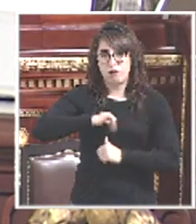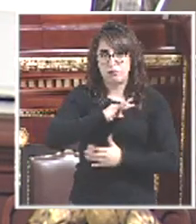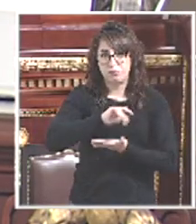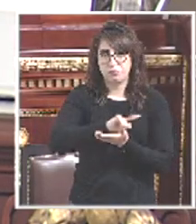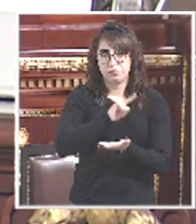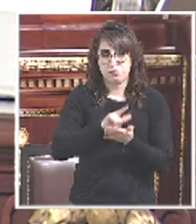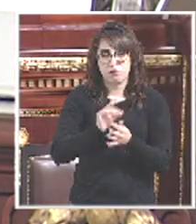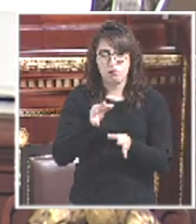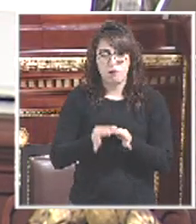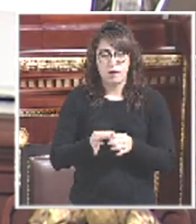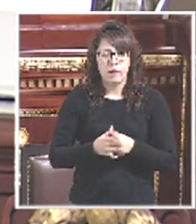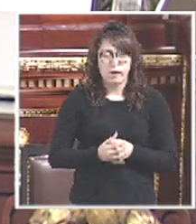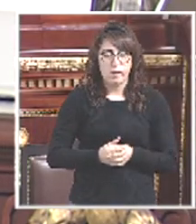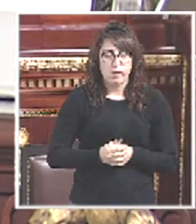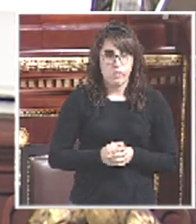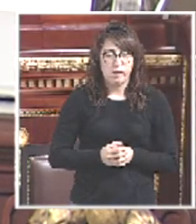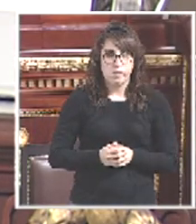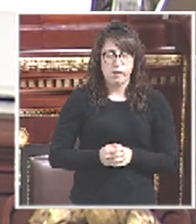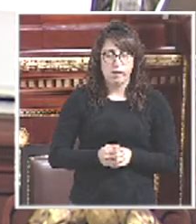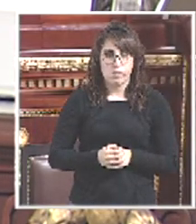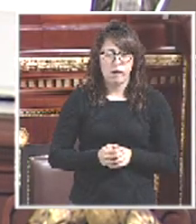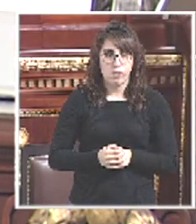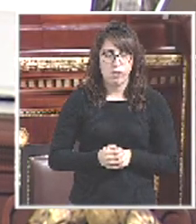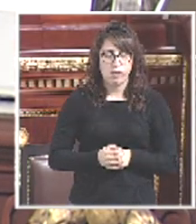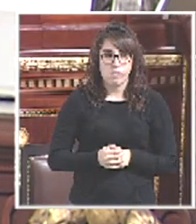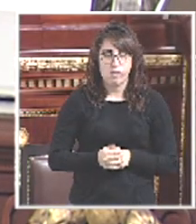efectos legales a que haya lugar.